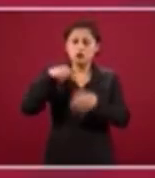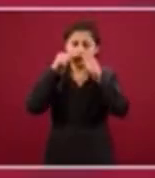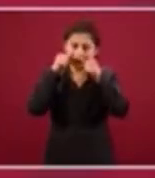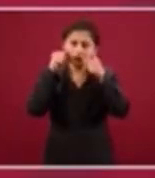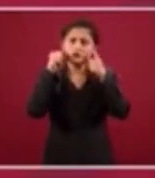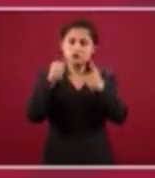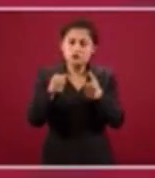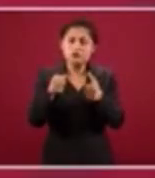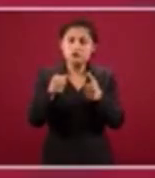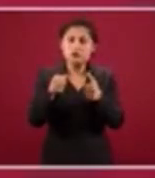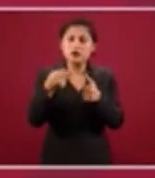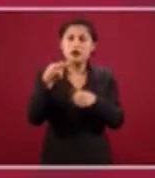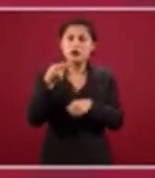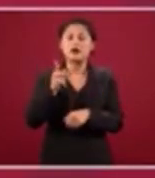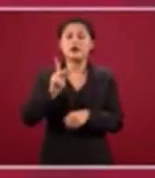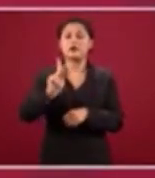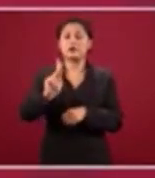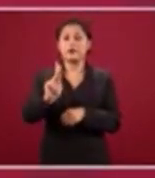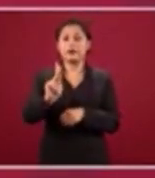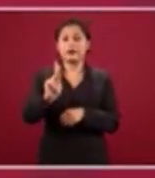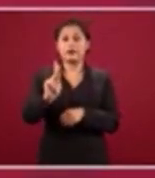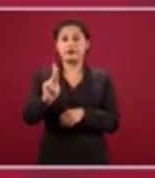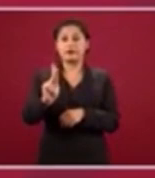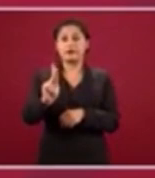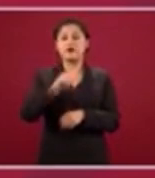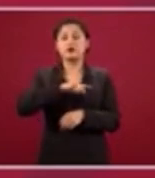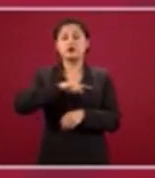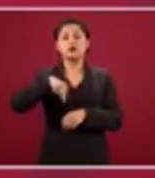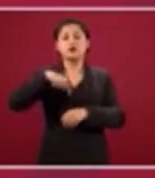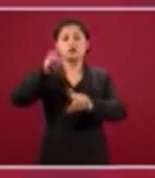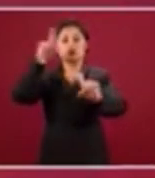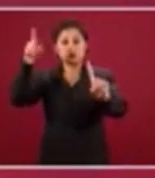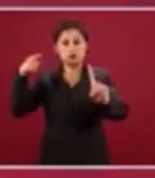nosotros tenemos un propósito central,